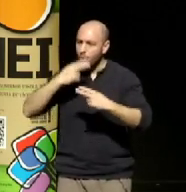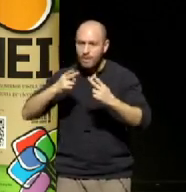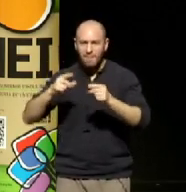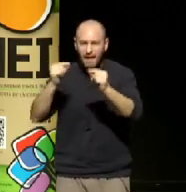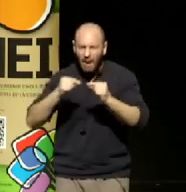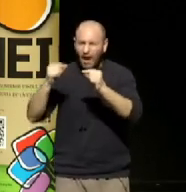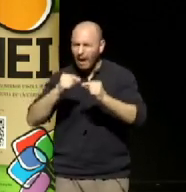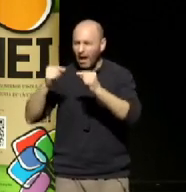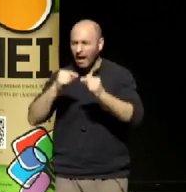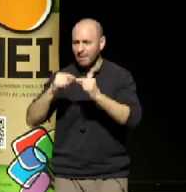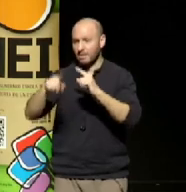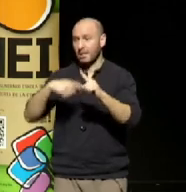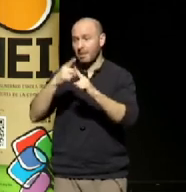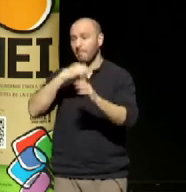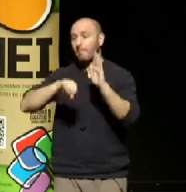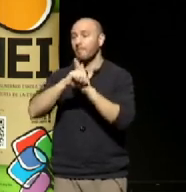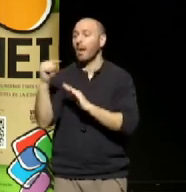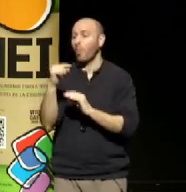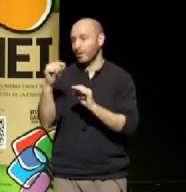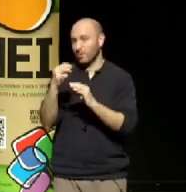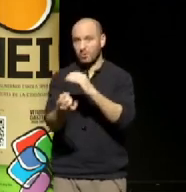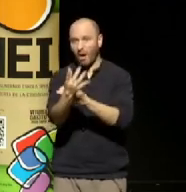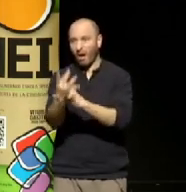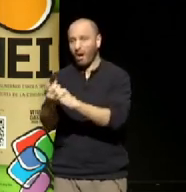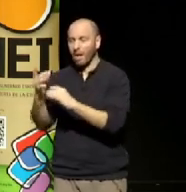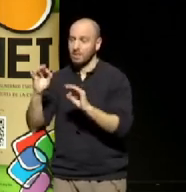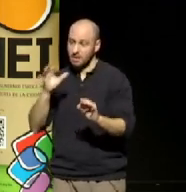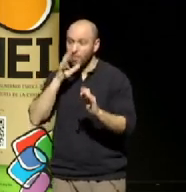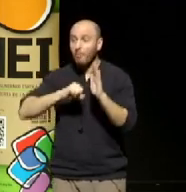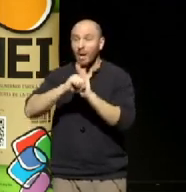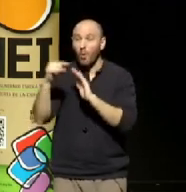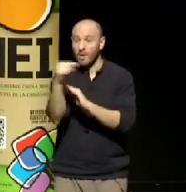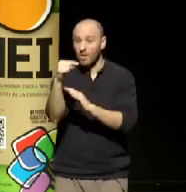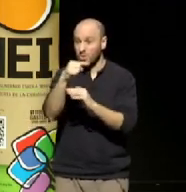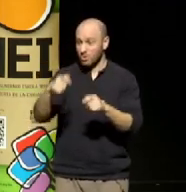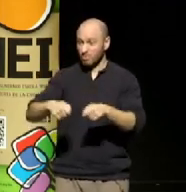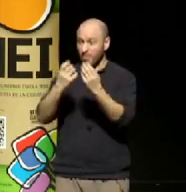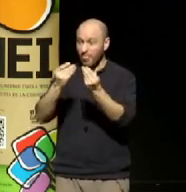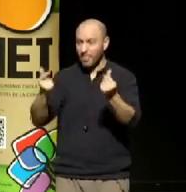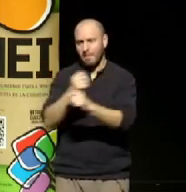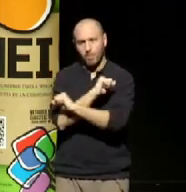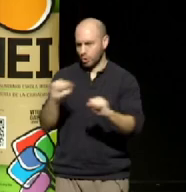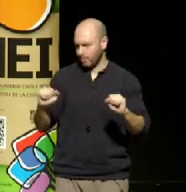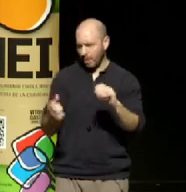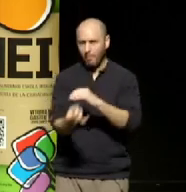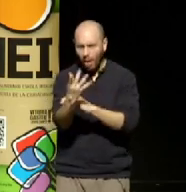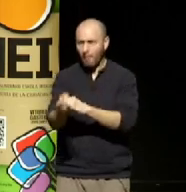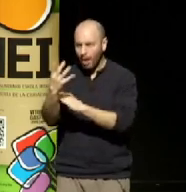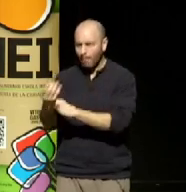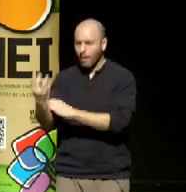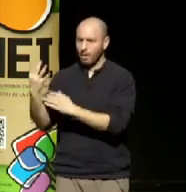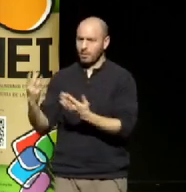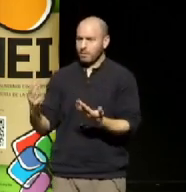clichés. Es muy difícil, ¿vale? Porque los prejuicios son indestructibles. Entonces, tengo que encontrar